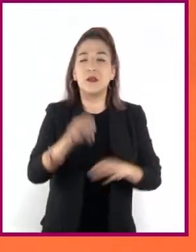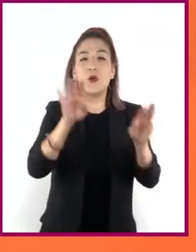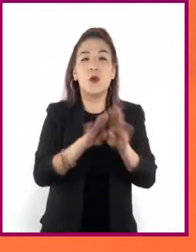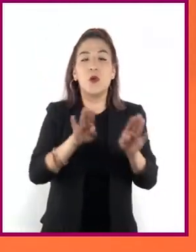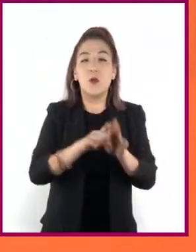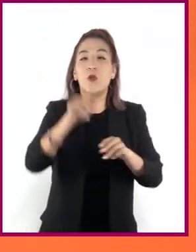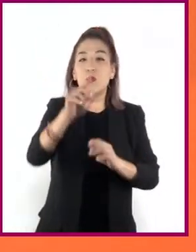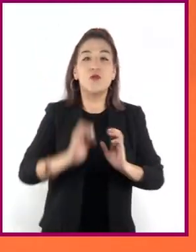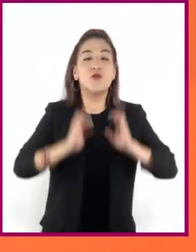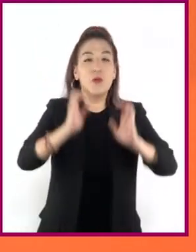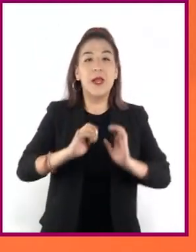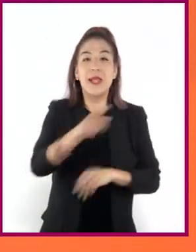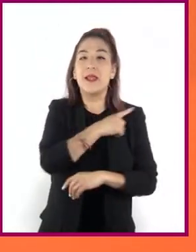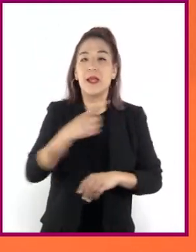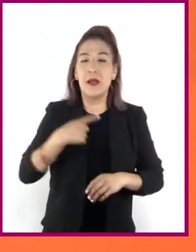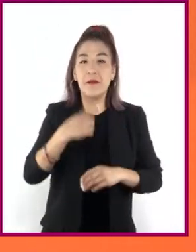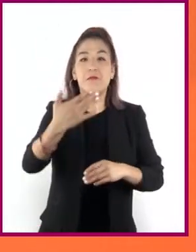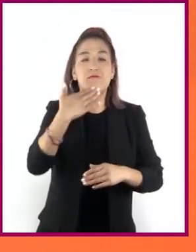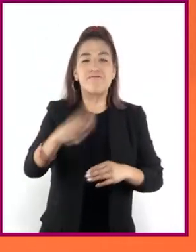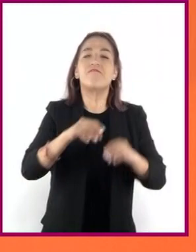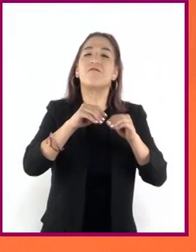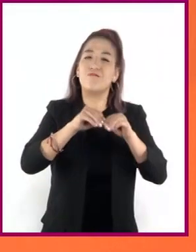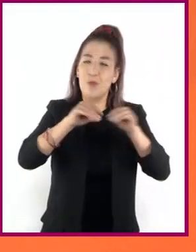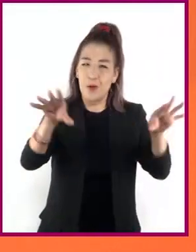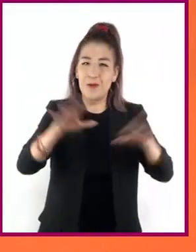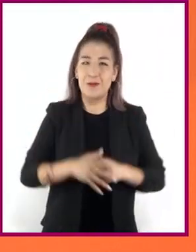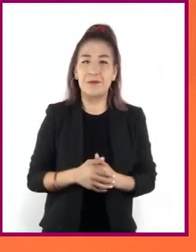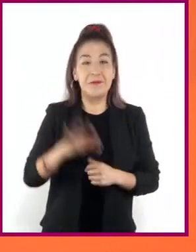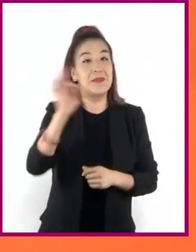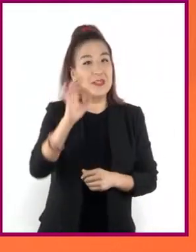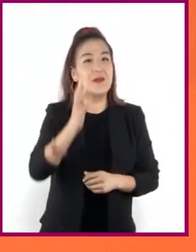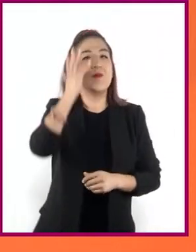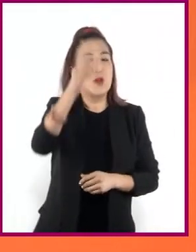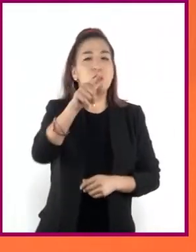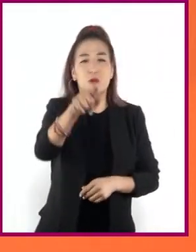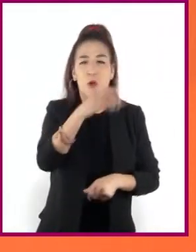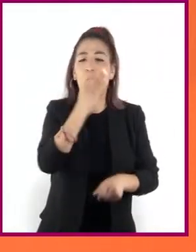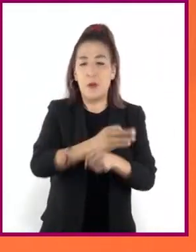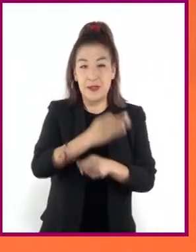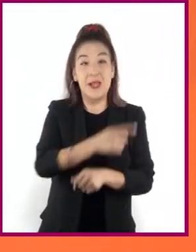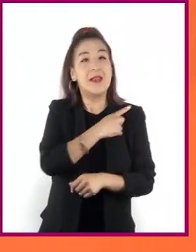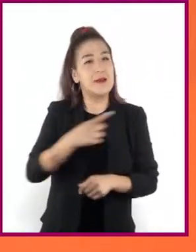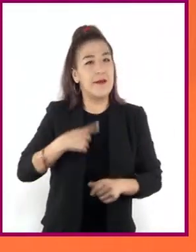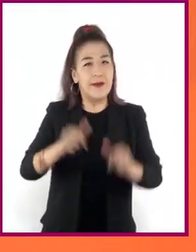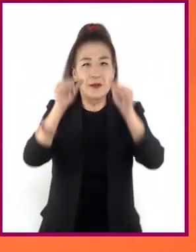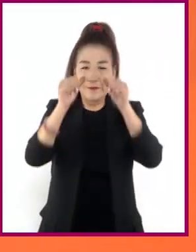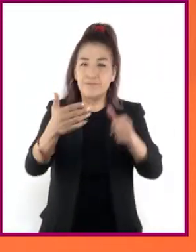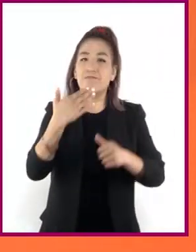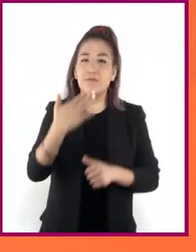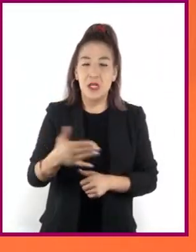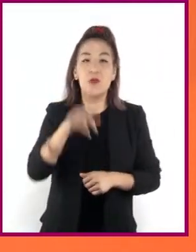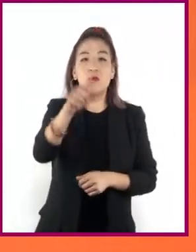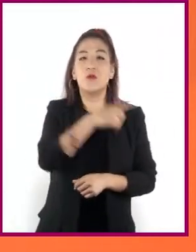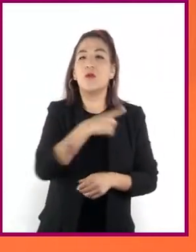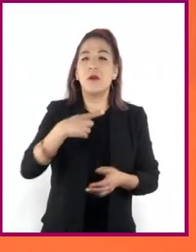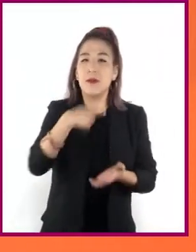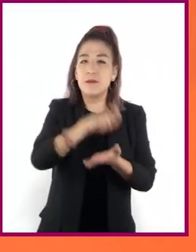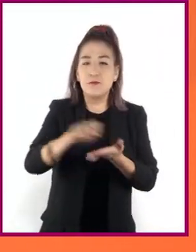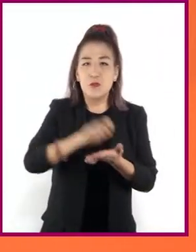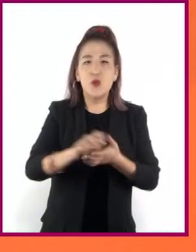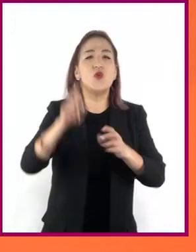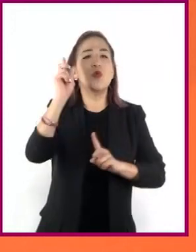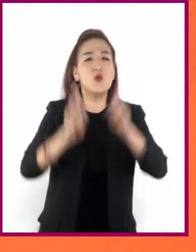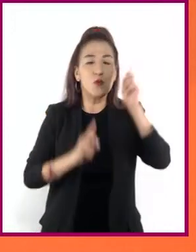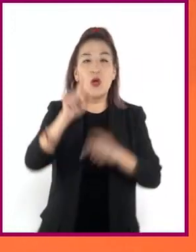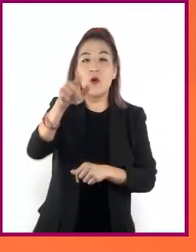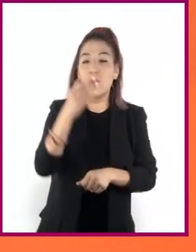certeza lograrán más adelante que estamos seguros de que pondrán mucha atención pero les sugerimos tomar nota de todas las dudas